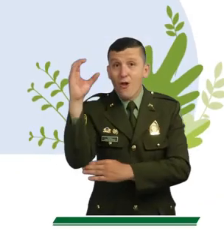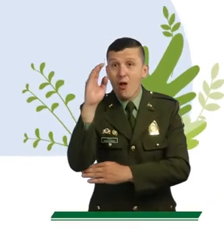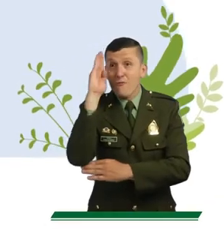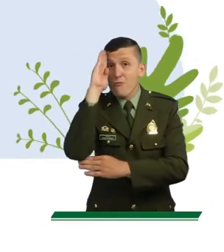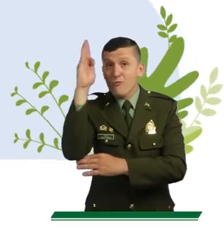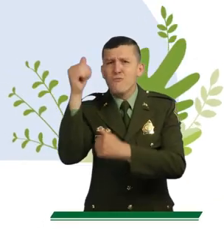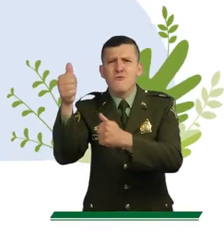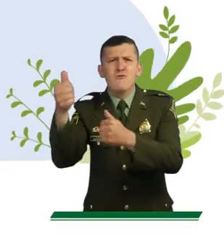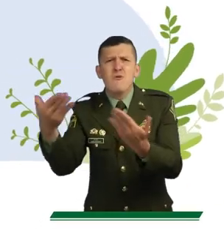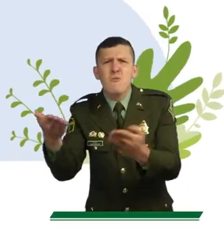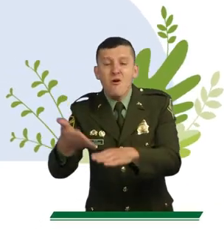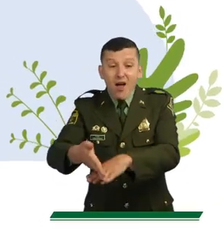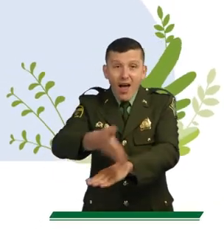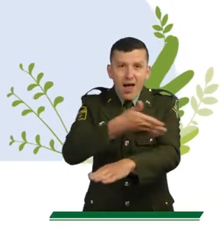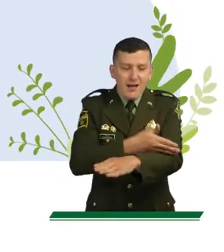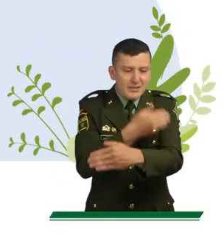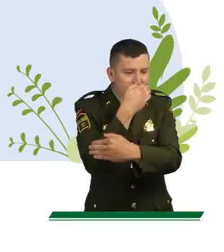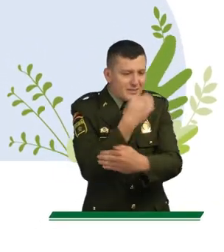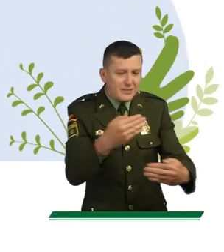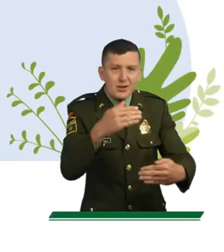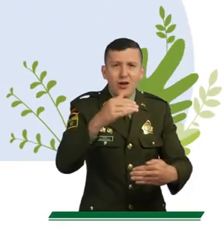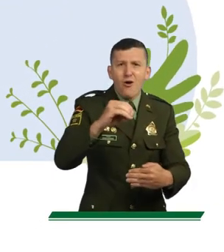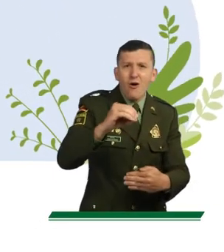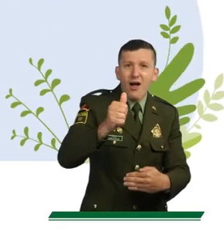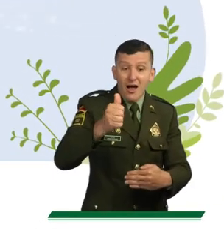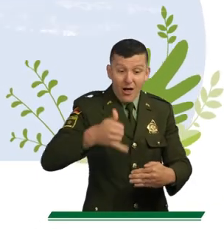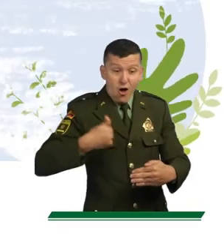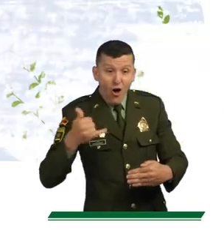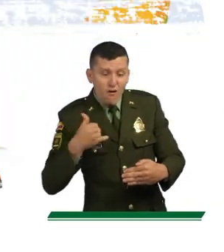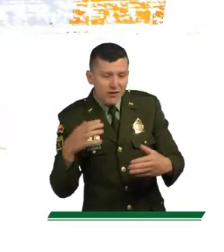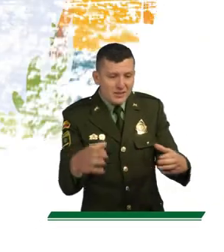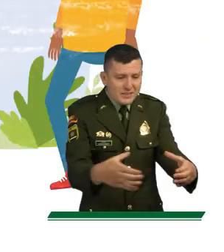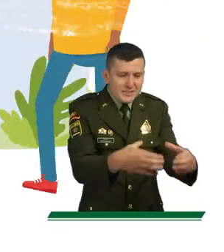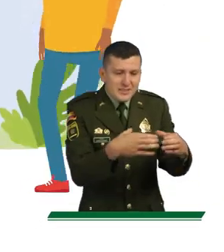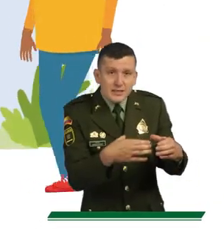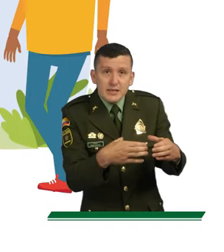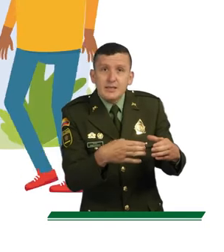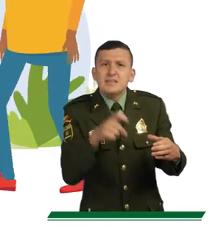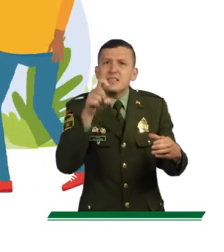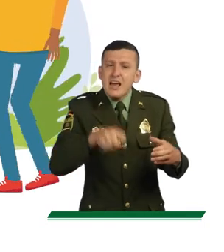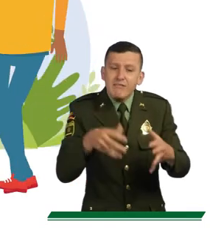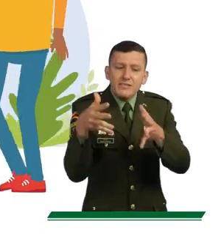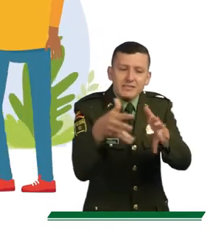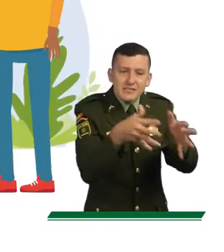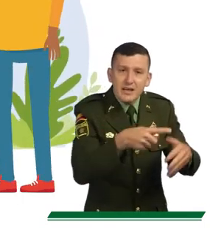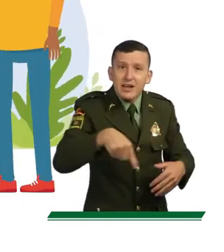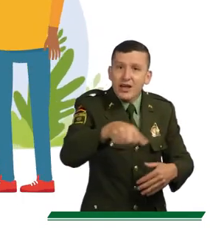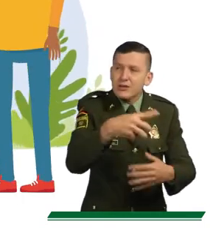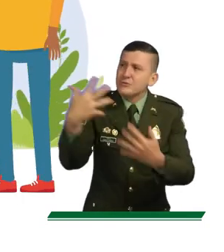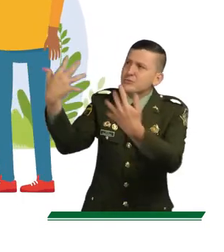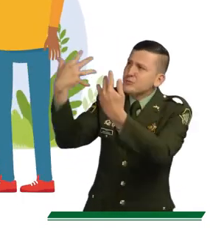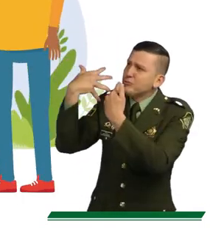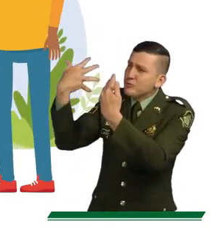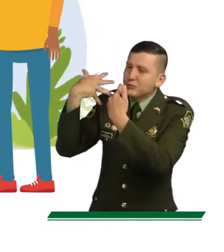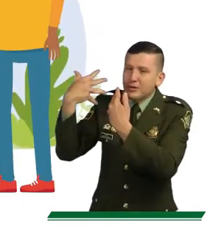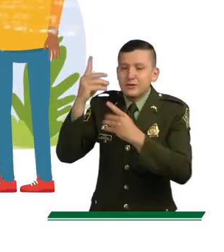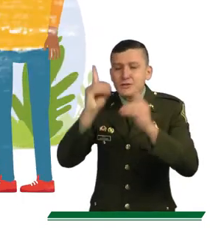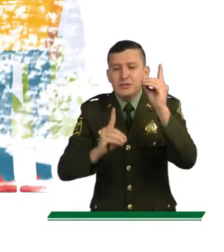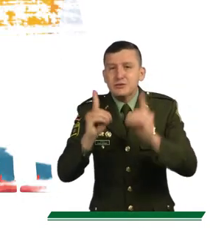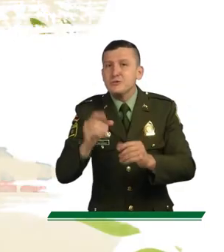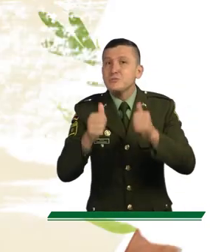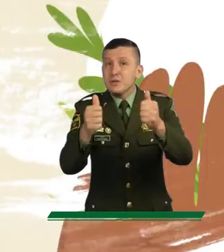Proteger hoy a nuestros niños, niñas y jóvenes es construir el mañana de nuestro país. Debemos darles las herramientas para que tomen buenas